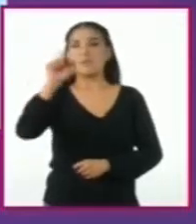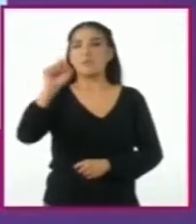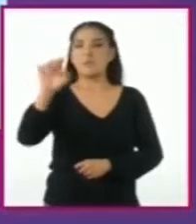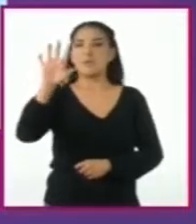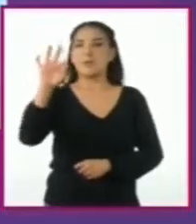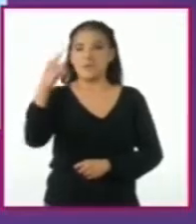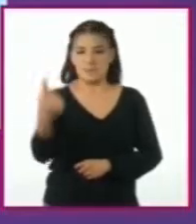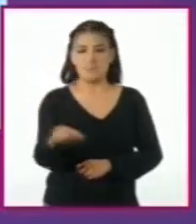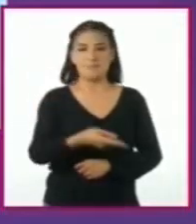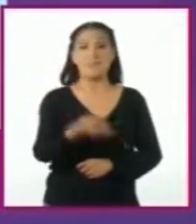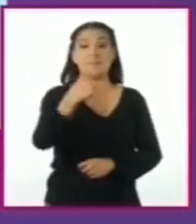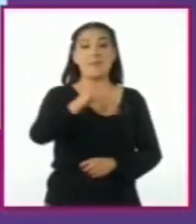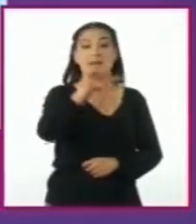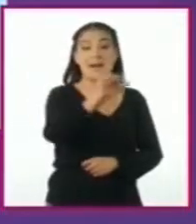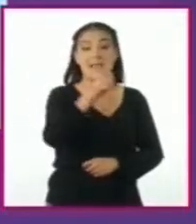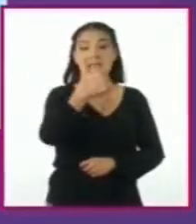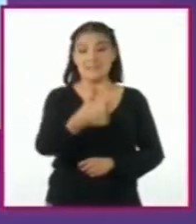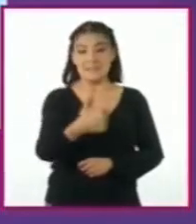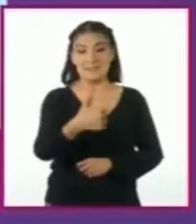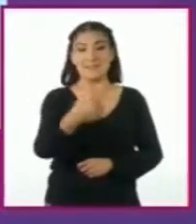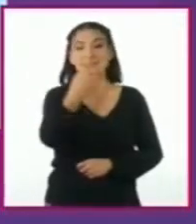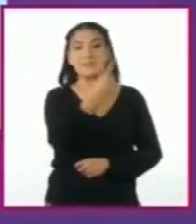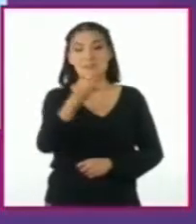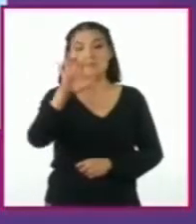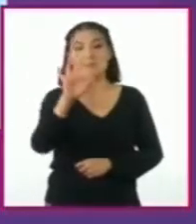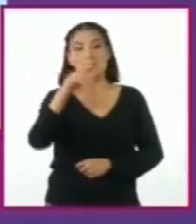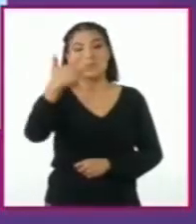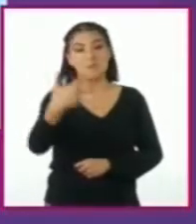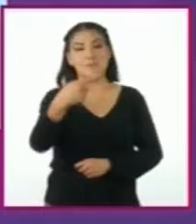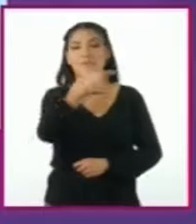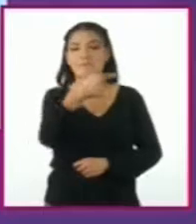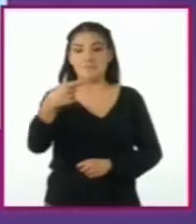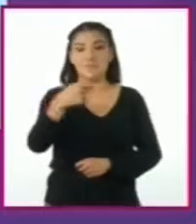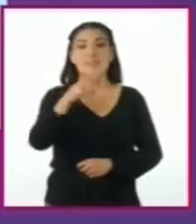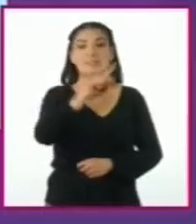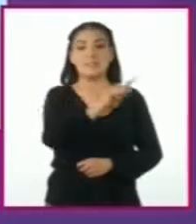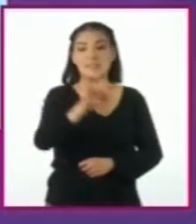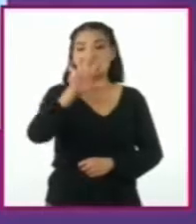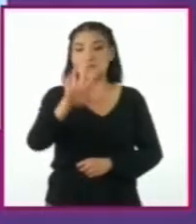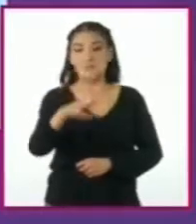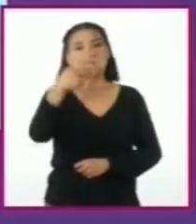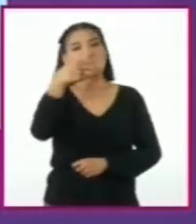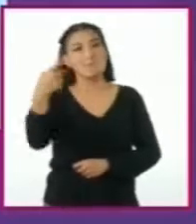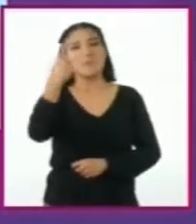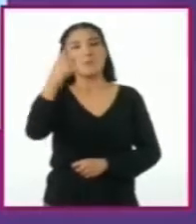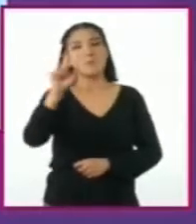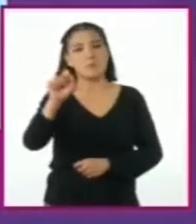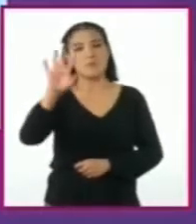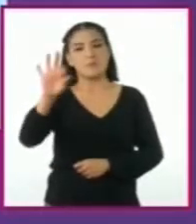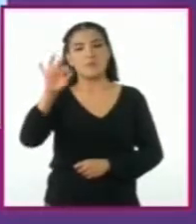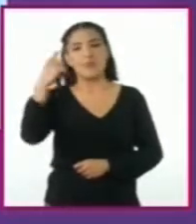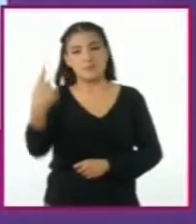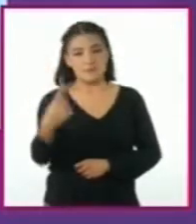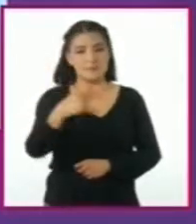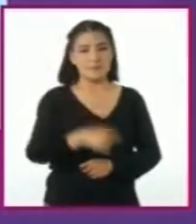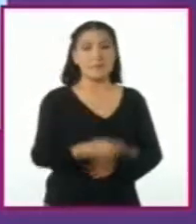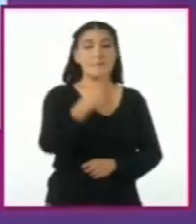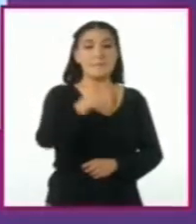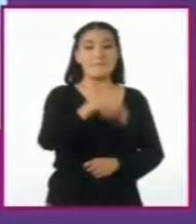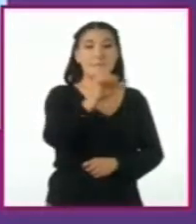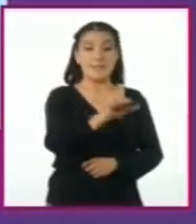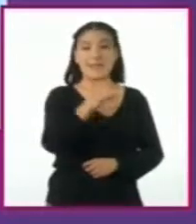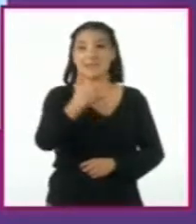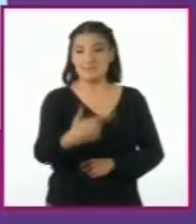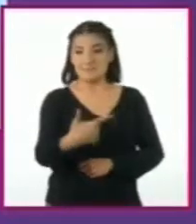1.41. A6, 148 entre 105 igual a 1.41.